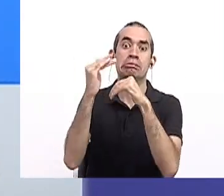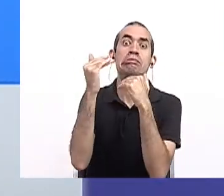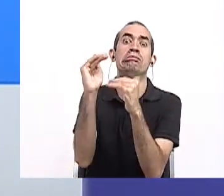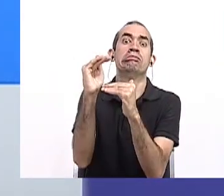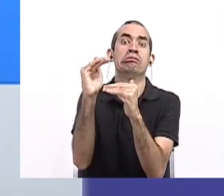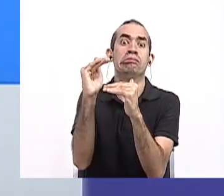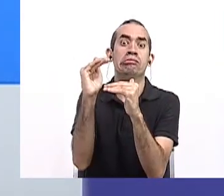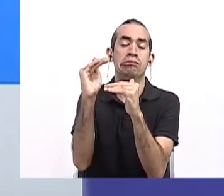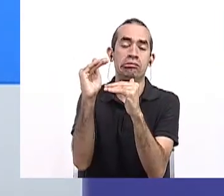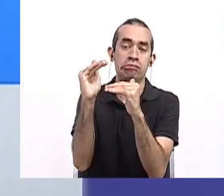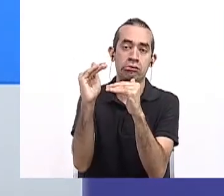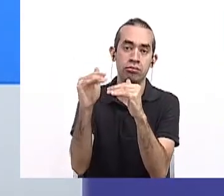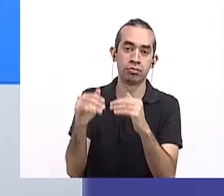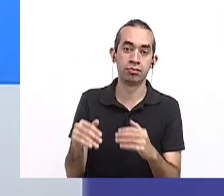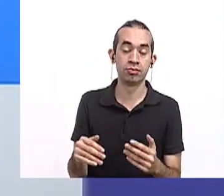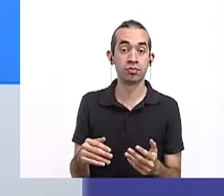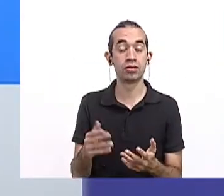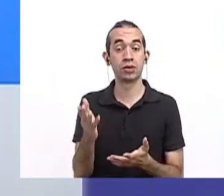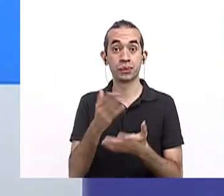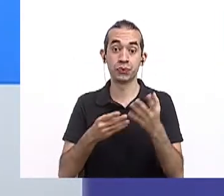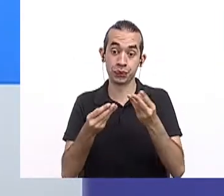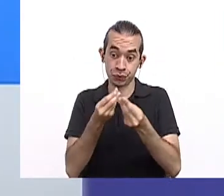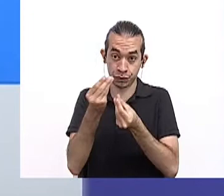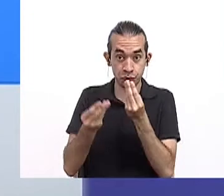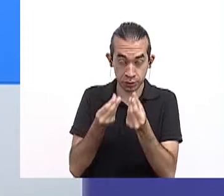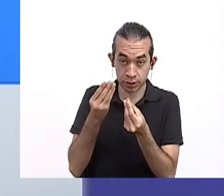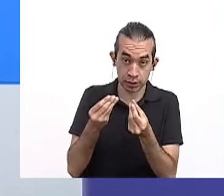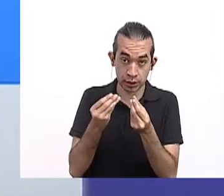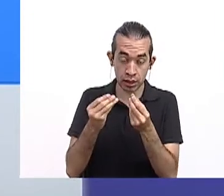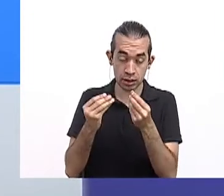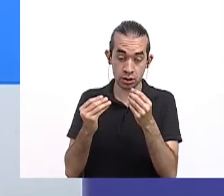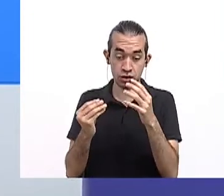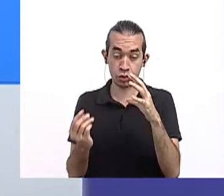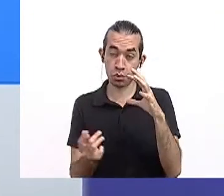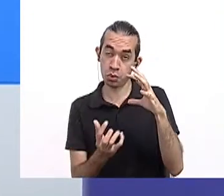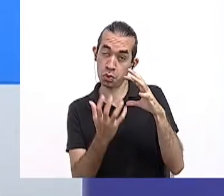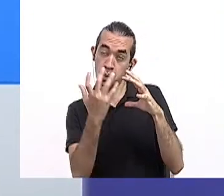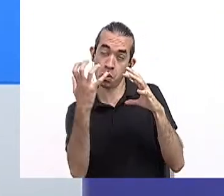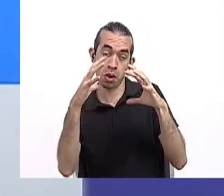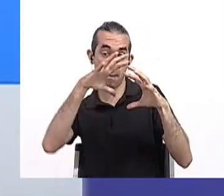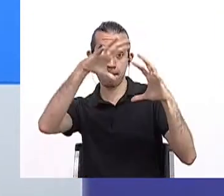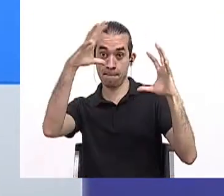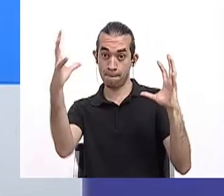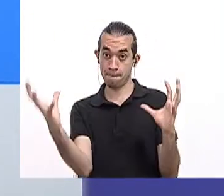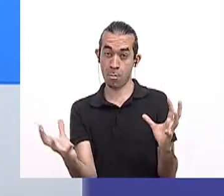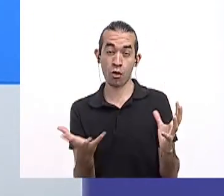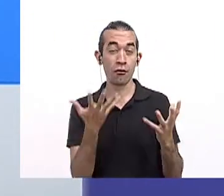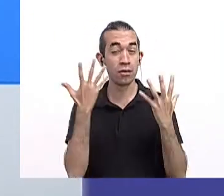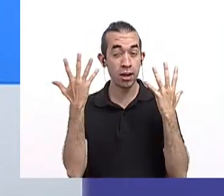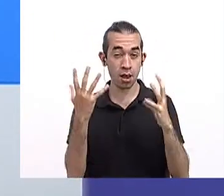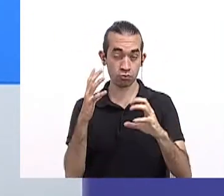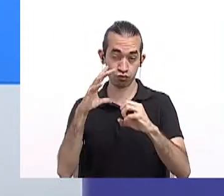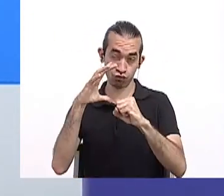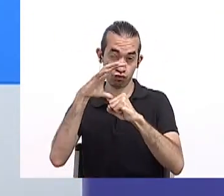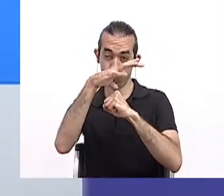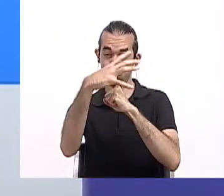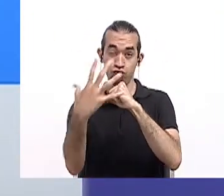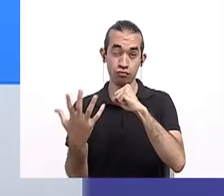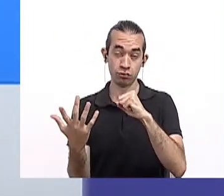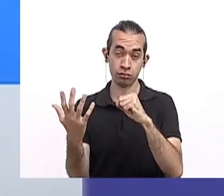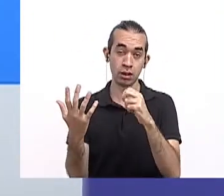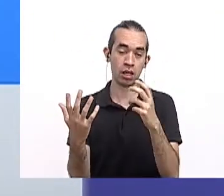límites o sustancias que han llegado hacia la atmósfera y que se están acumulando y produciendo algunos problemas